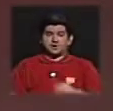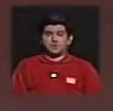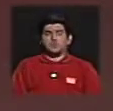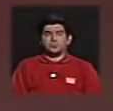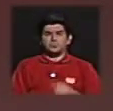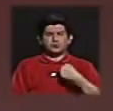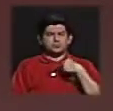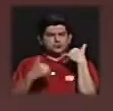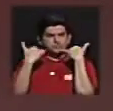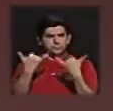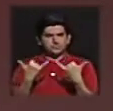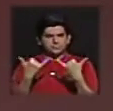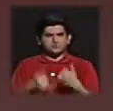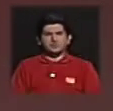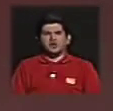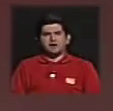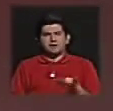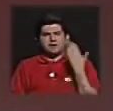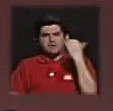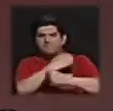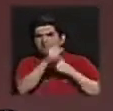desde hace años